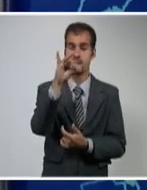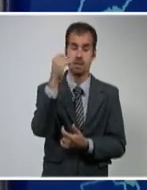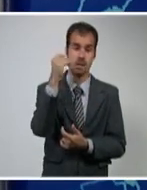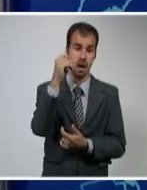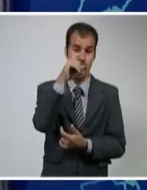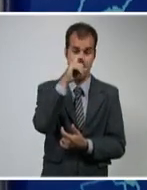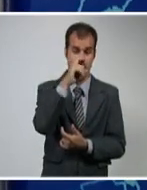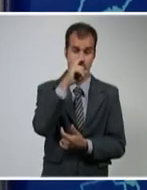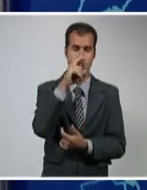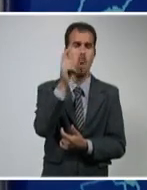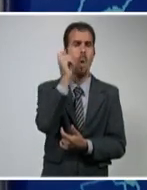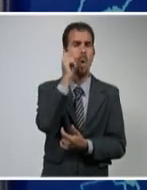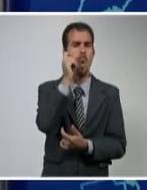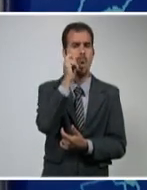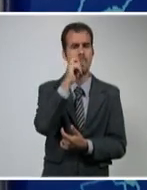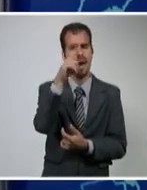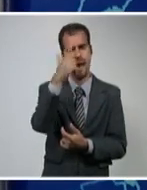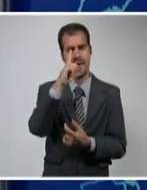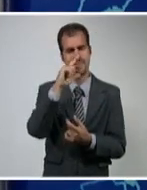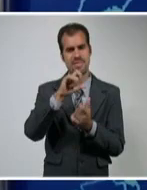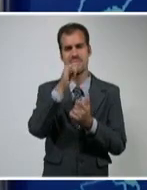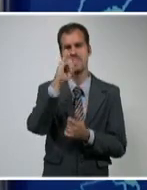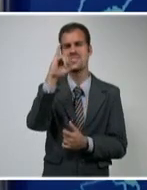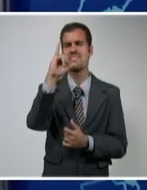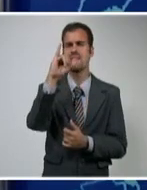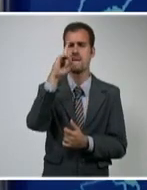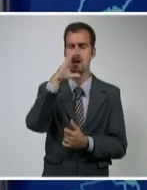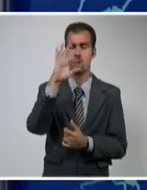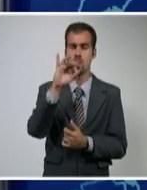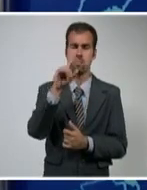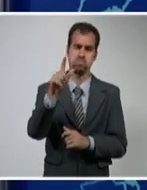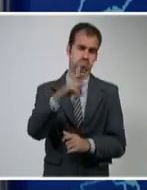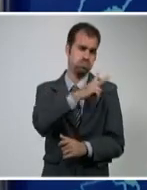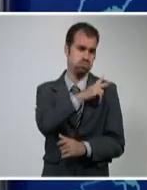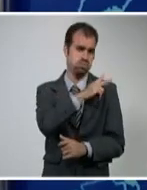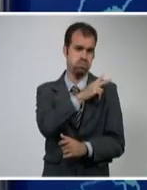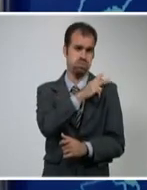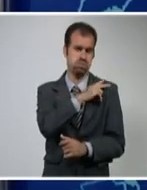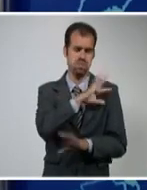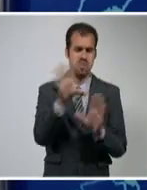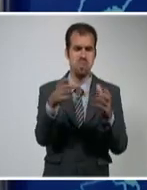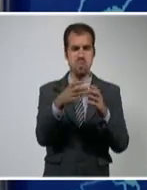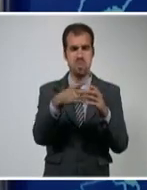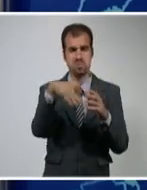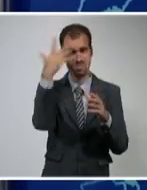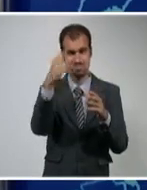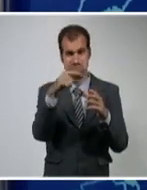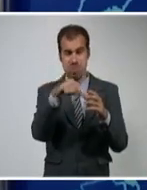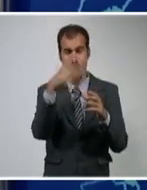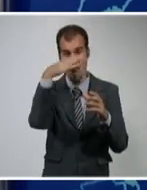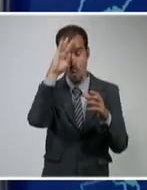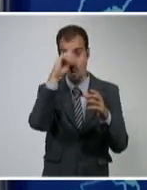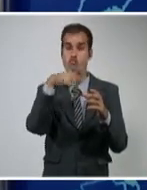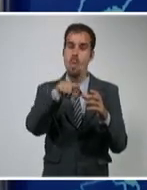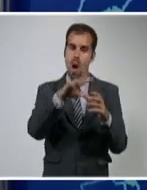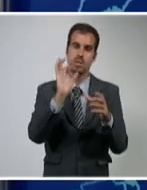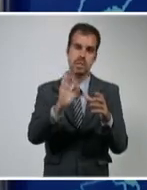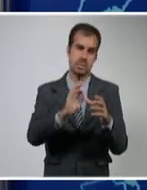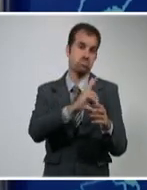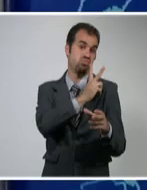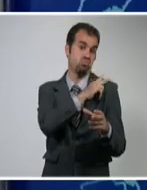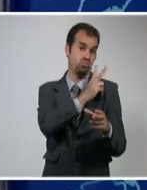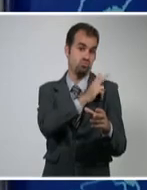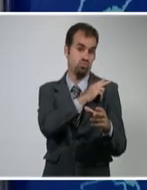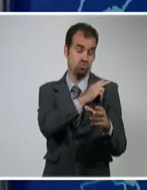andino presidente de la asociación cultural yoruba de cuba quien además ocupó responsabilidades en asociación a vacua de cuba